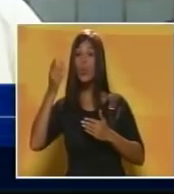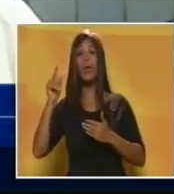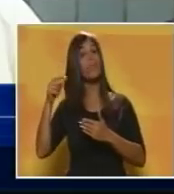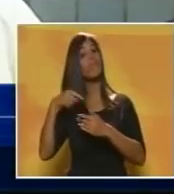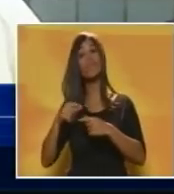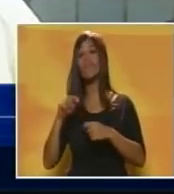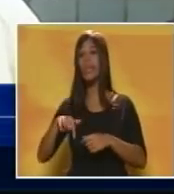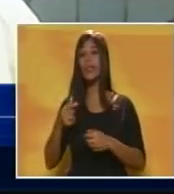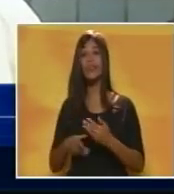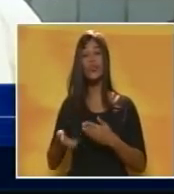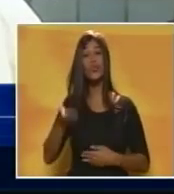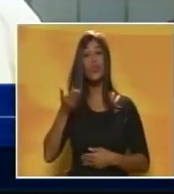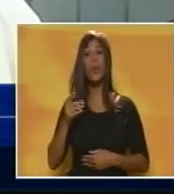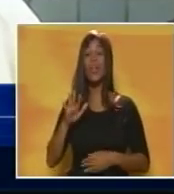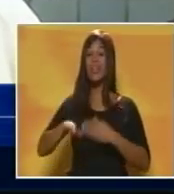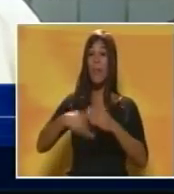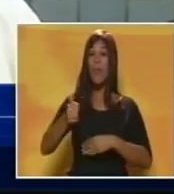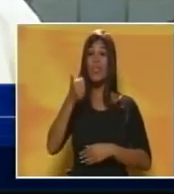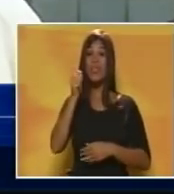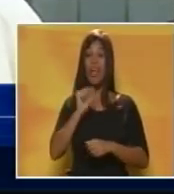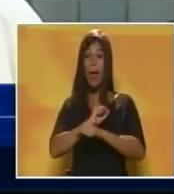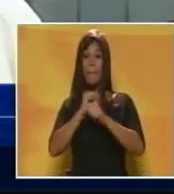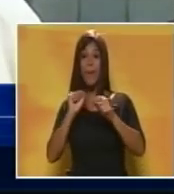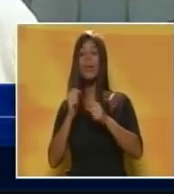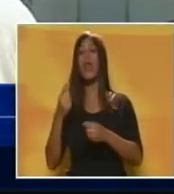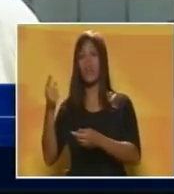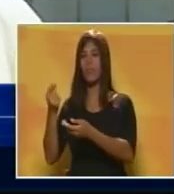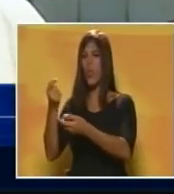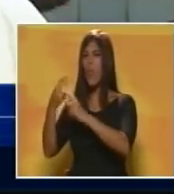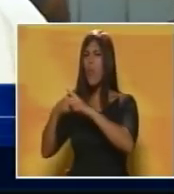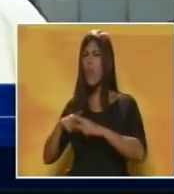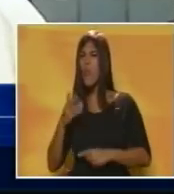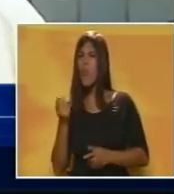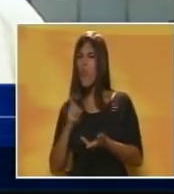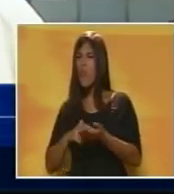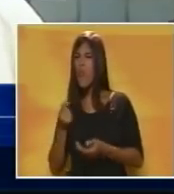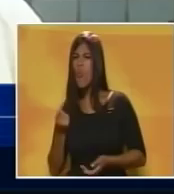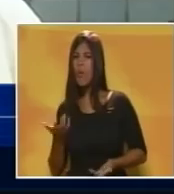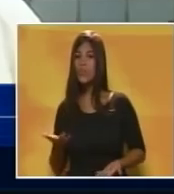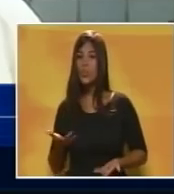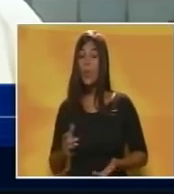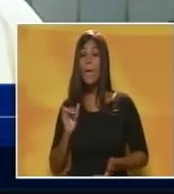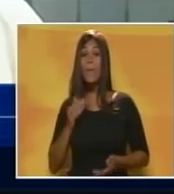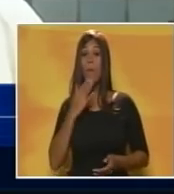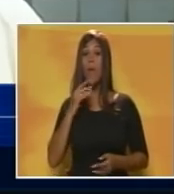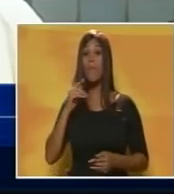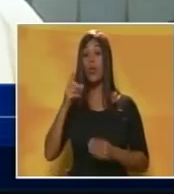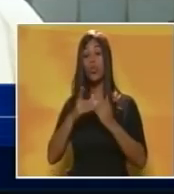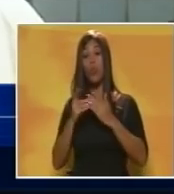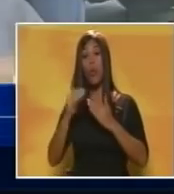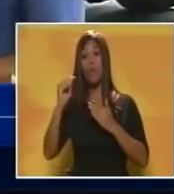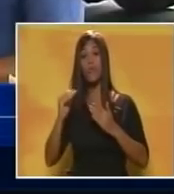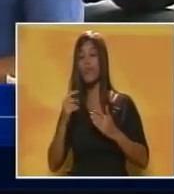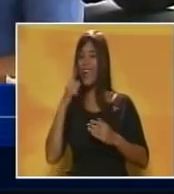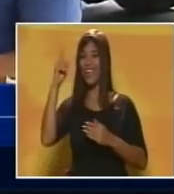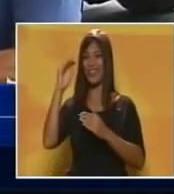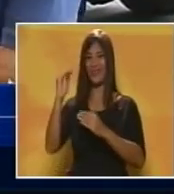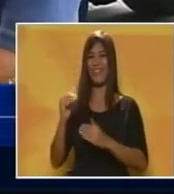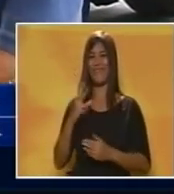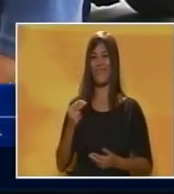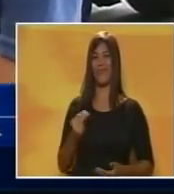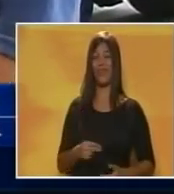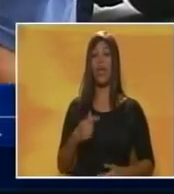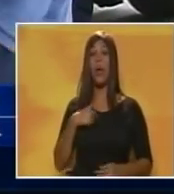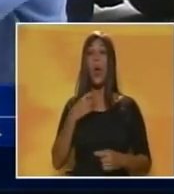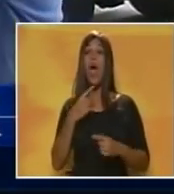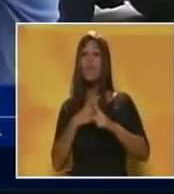de... Sí, después de las 10 de la mañana es que, bueno, claro, si baja ellos no bajan nada. Cuando hablamos